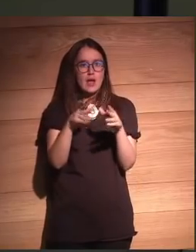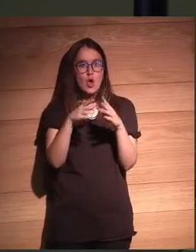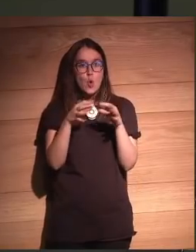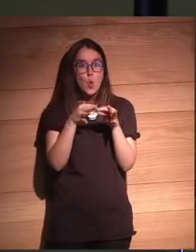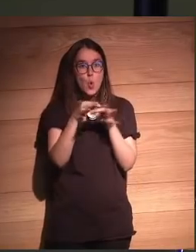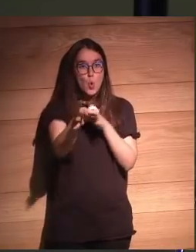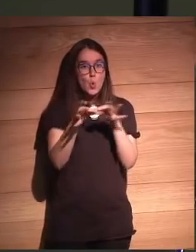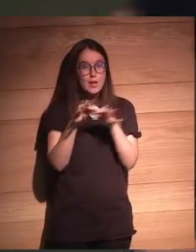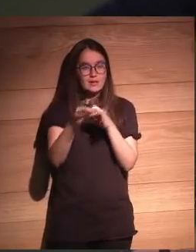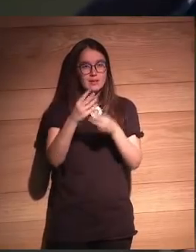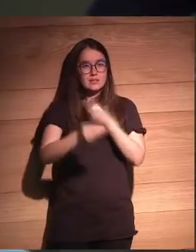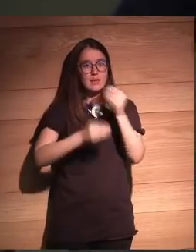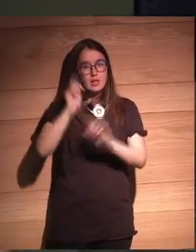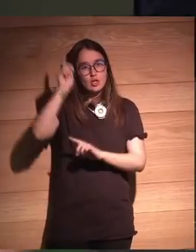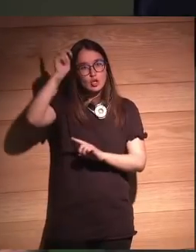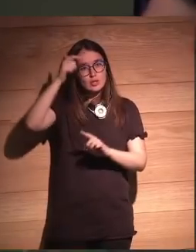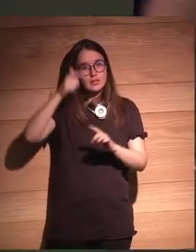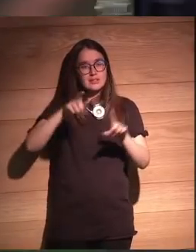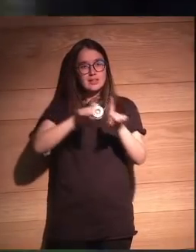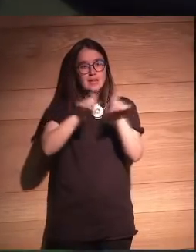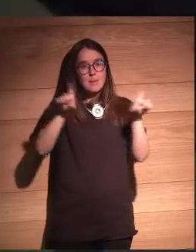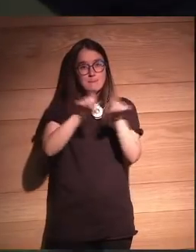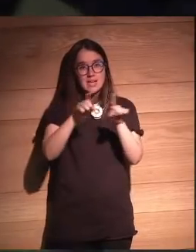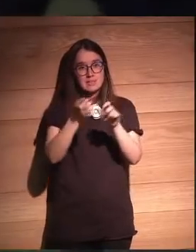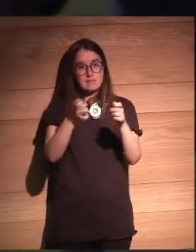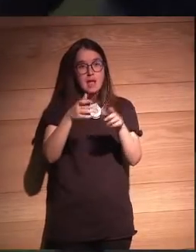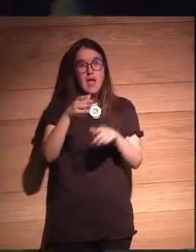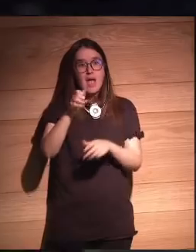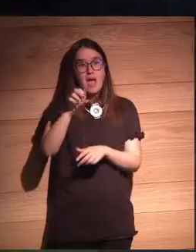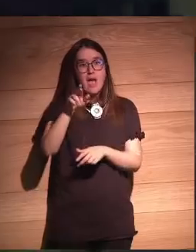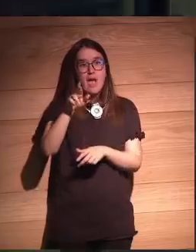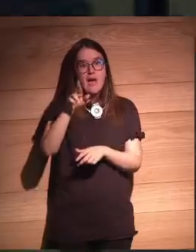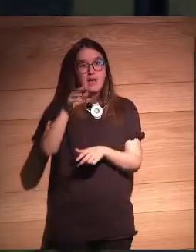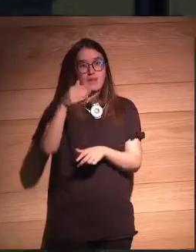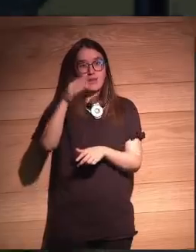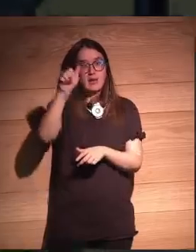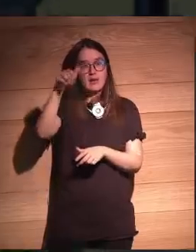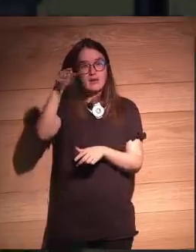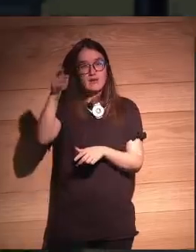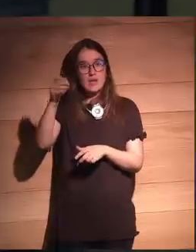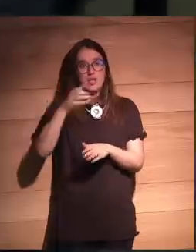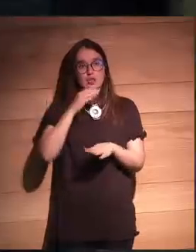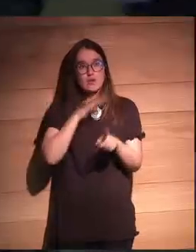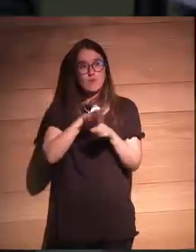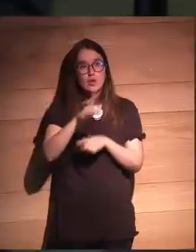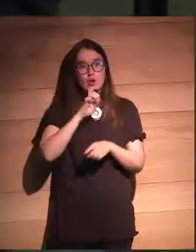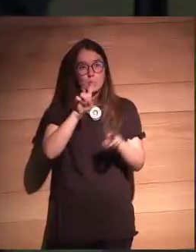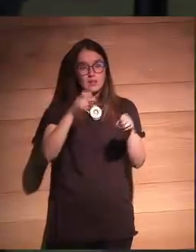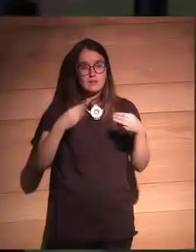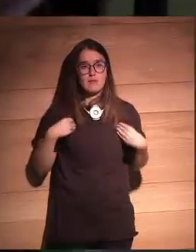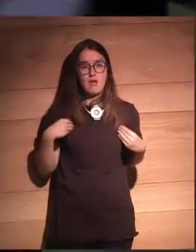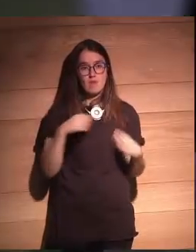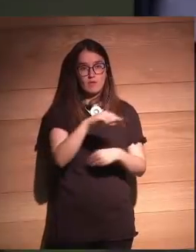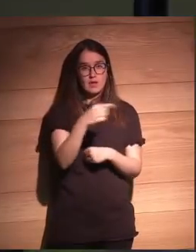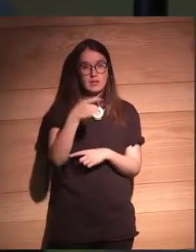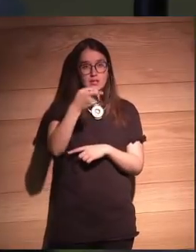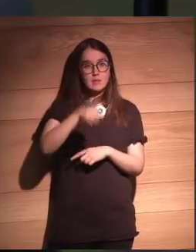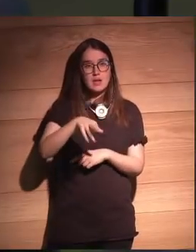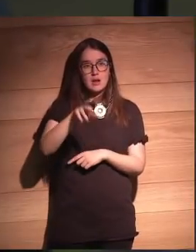una tesis sobre empresas tipo Airbnb, la turistificación y cómo esto afecta a la vivienda. Nos acompaña también